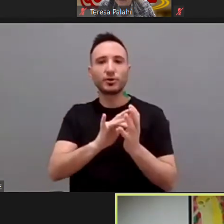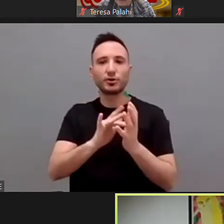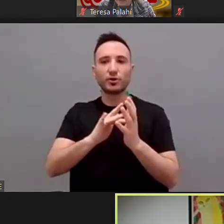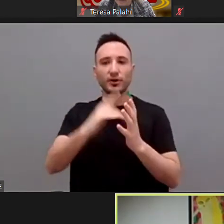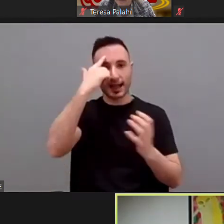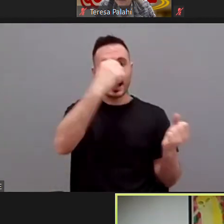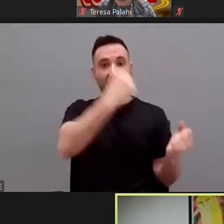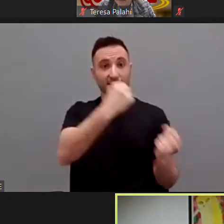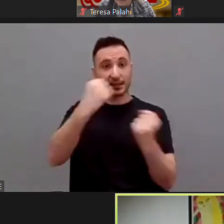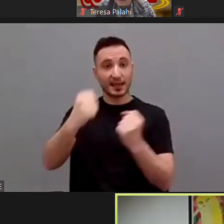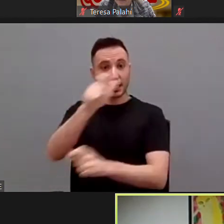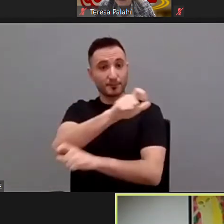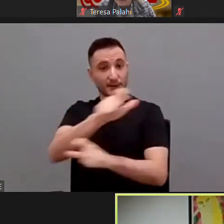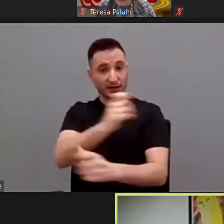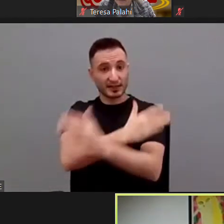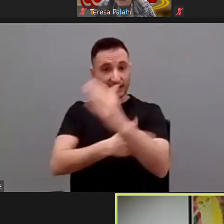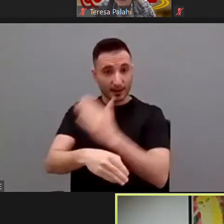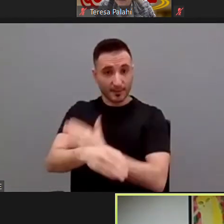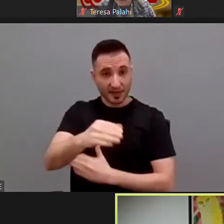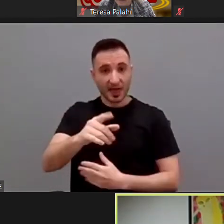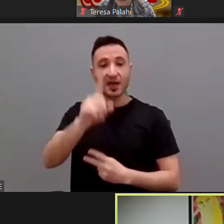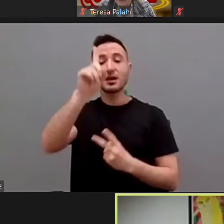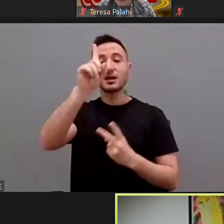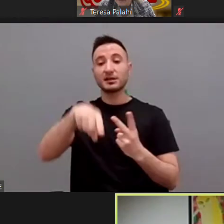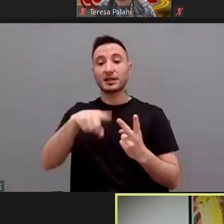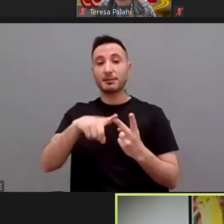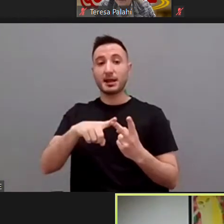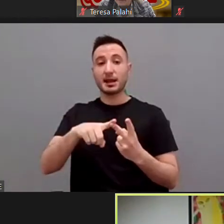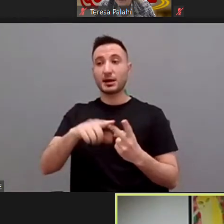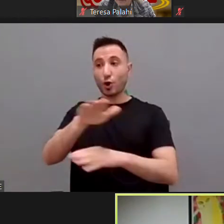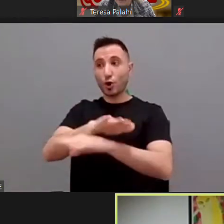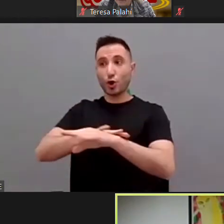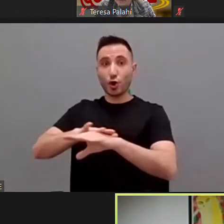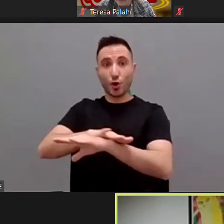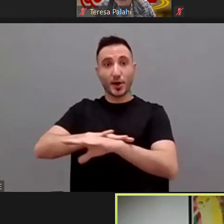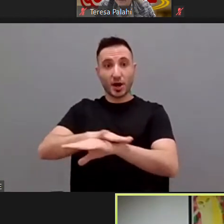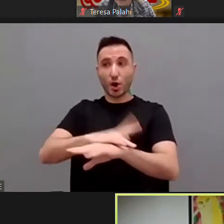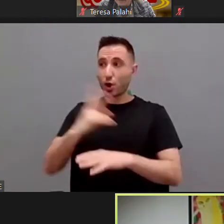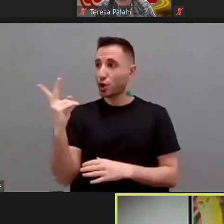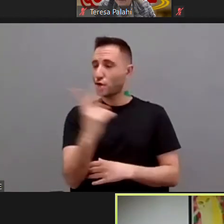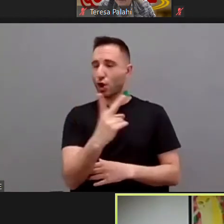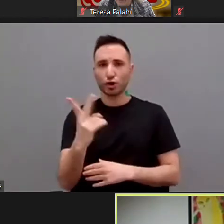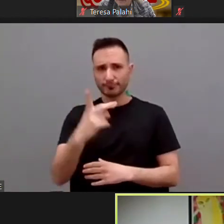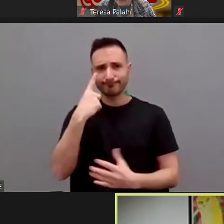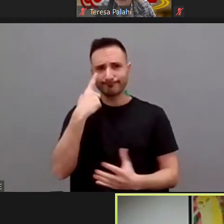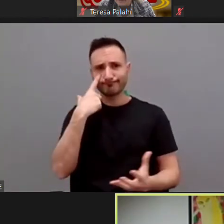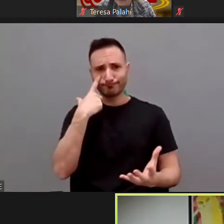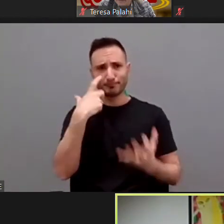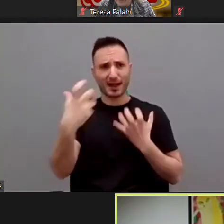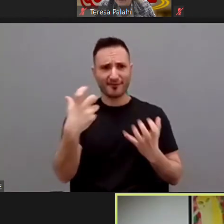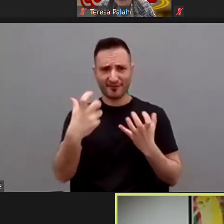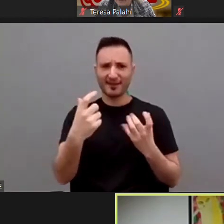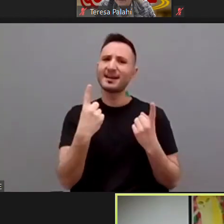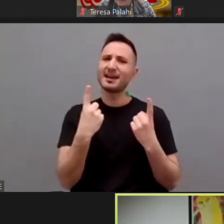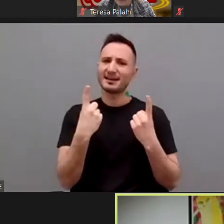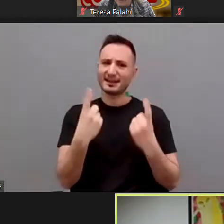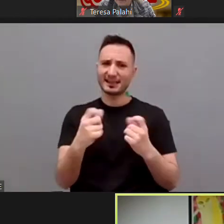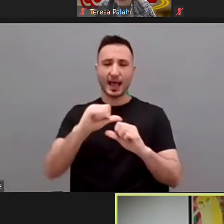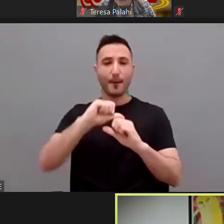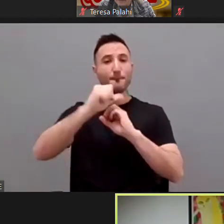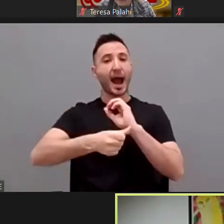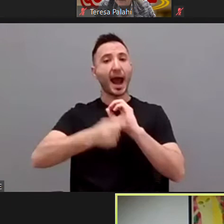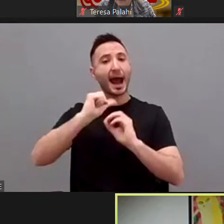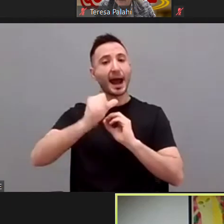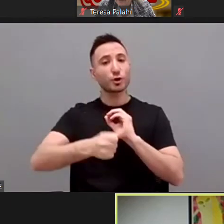con discapacidad como por el propio gobierno, yo creo que se ve la necesidad de cambiar los